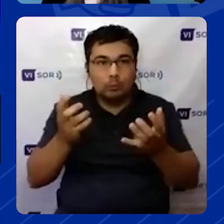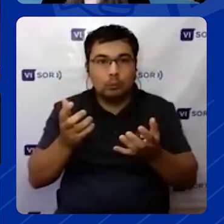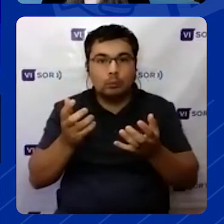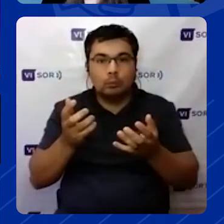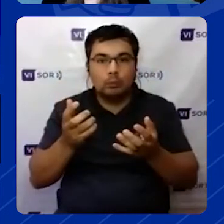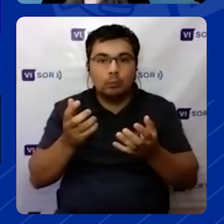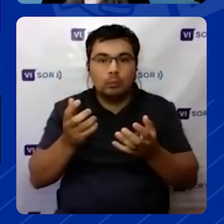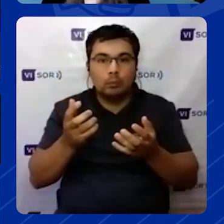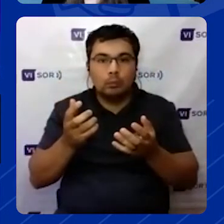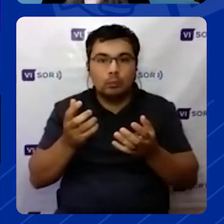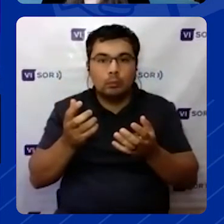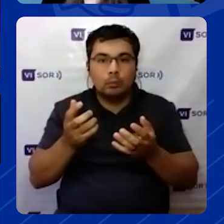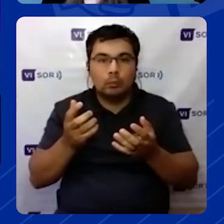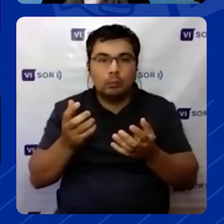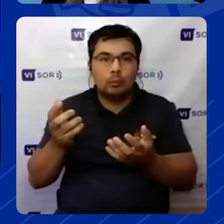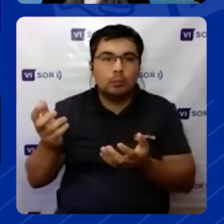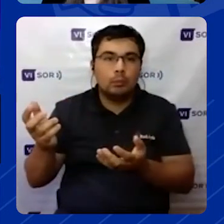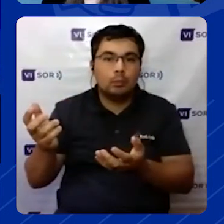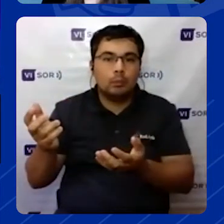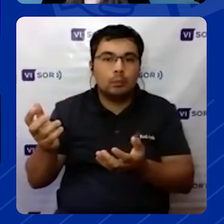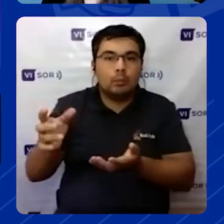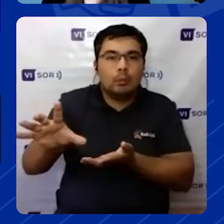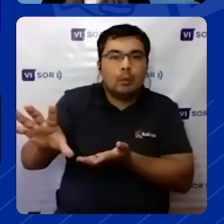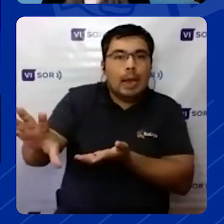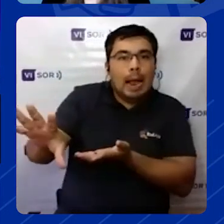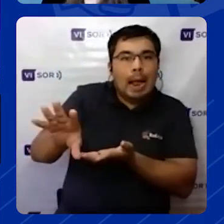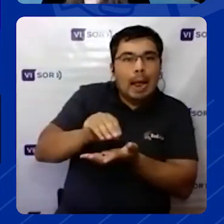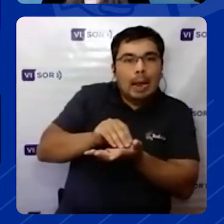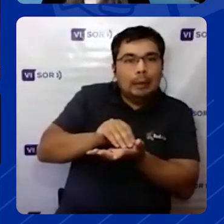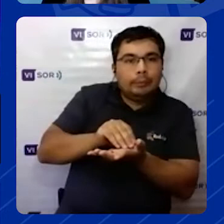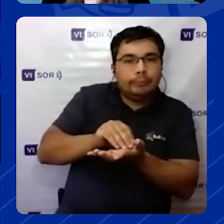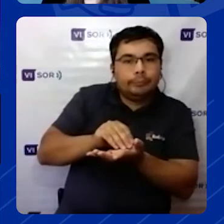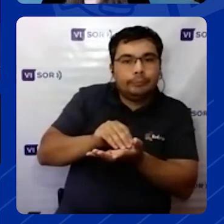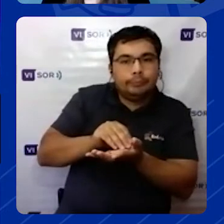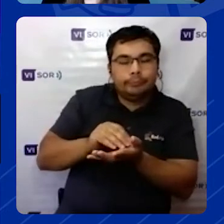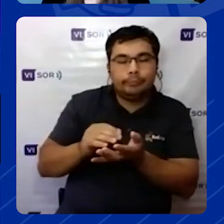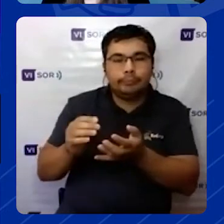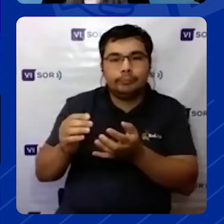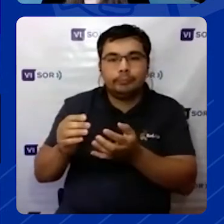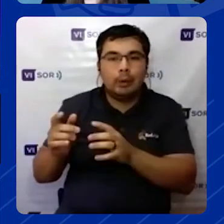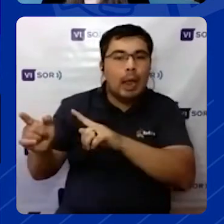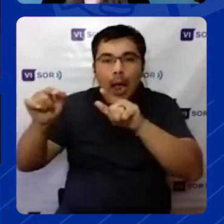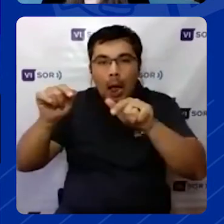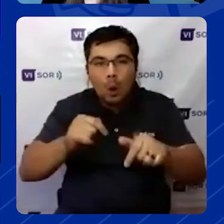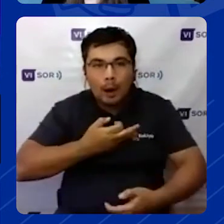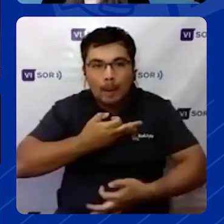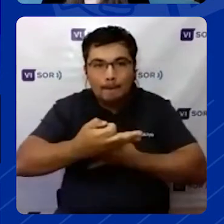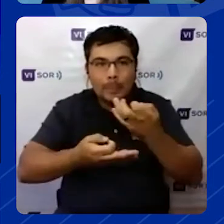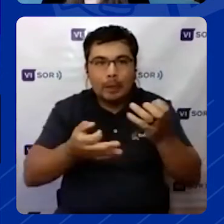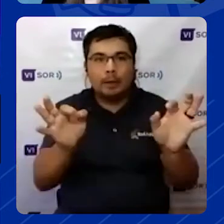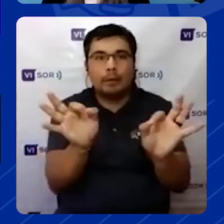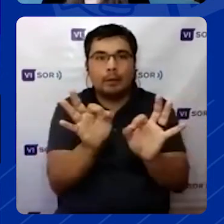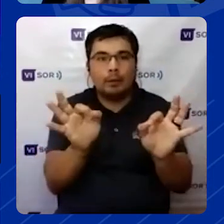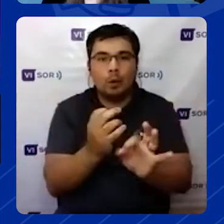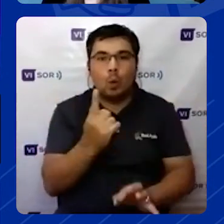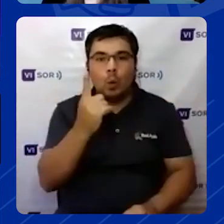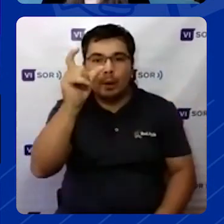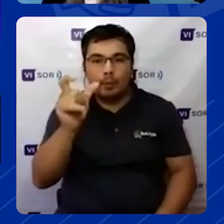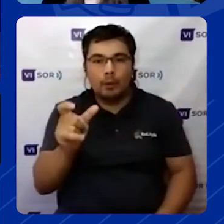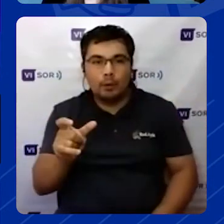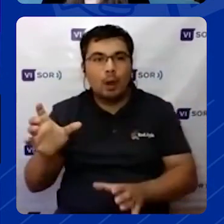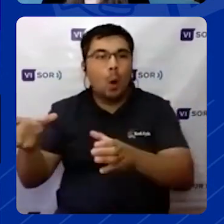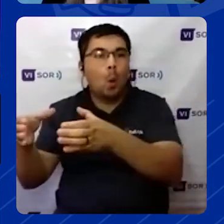ahora mismo me estaban avisando de que un ayuntamiento de una localidad cercana a